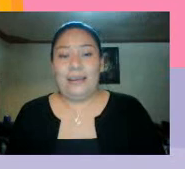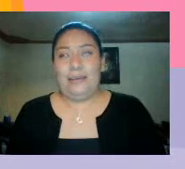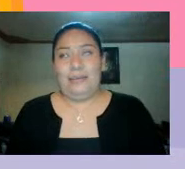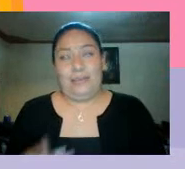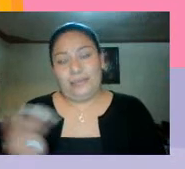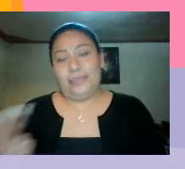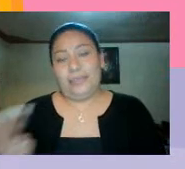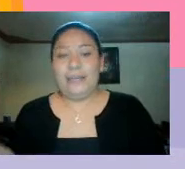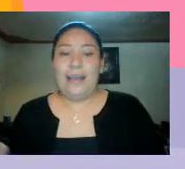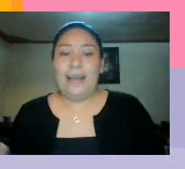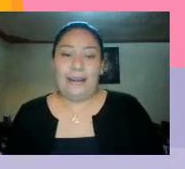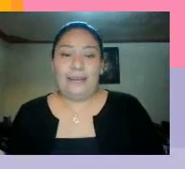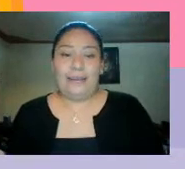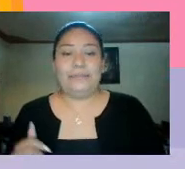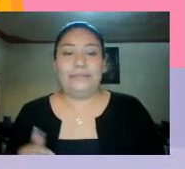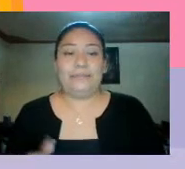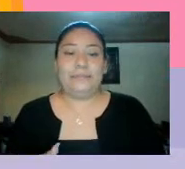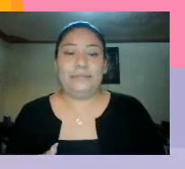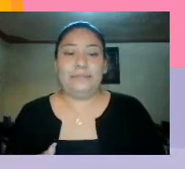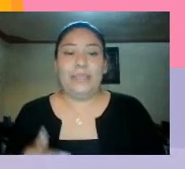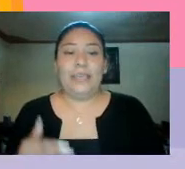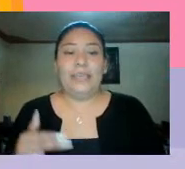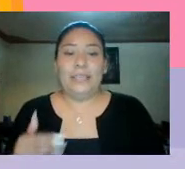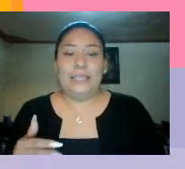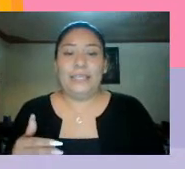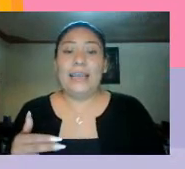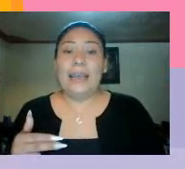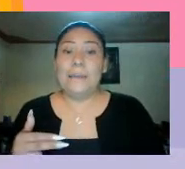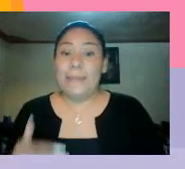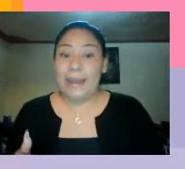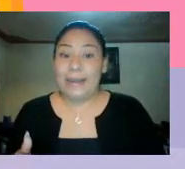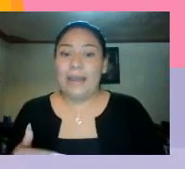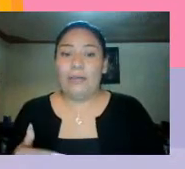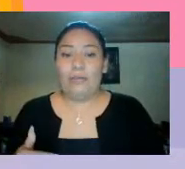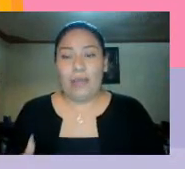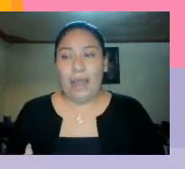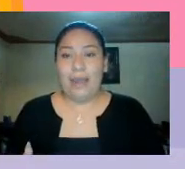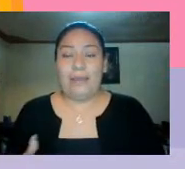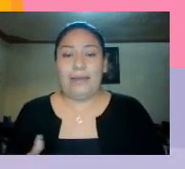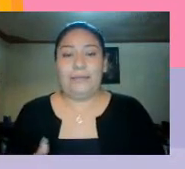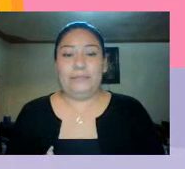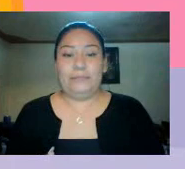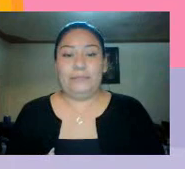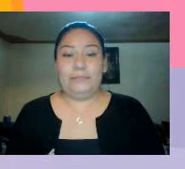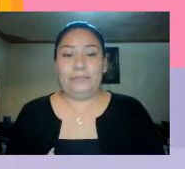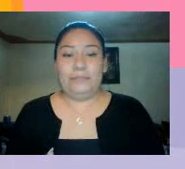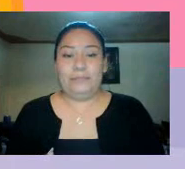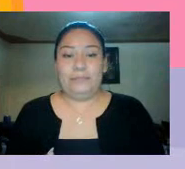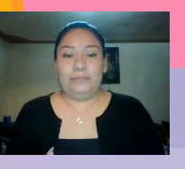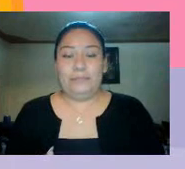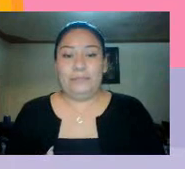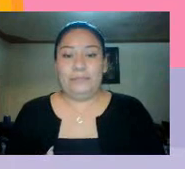manzana? Es decir, Ana. Tina, campana o calma.